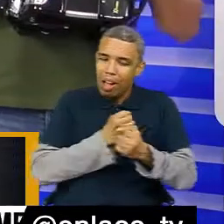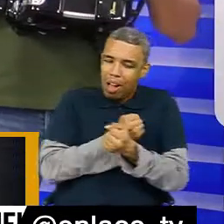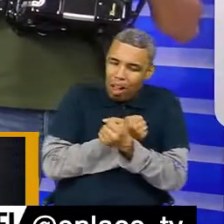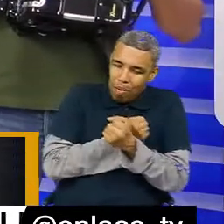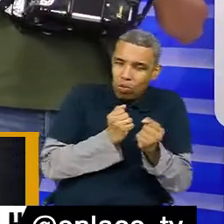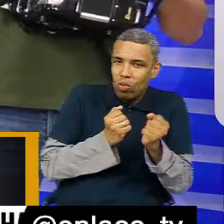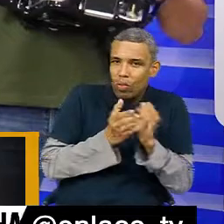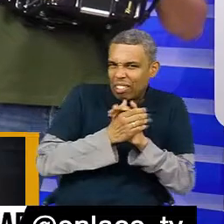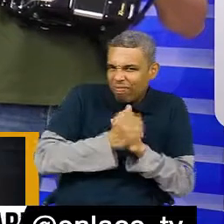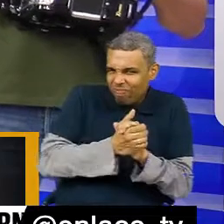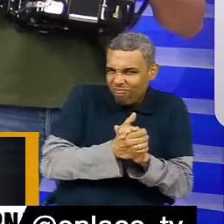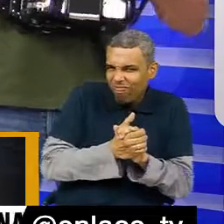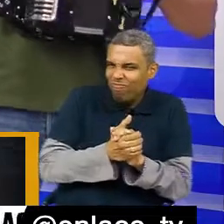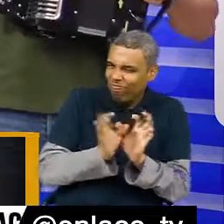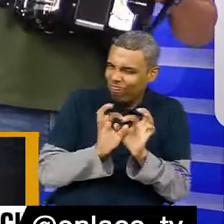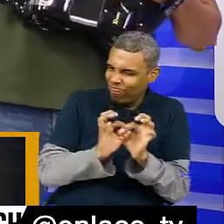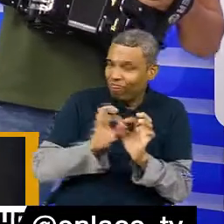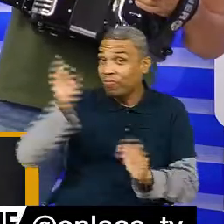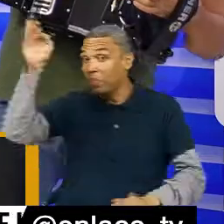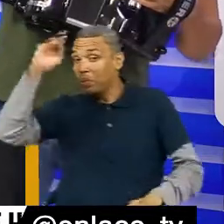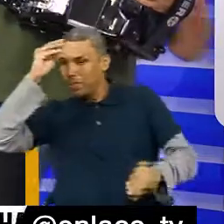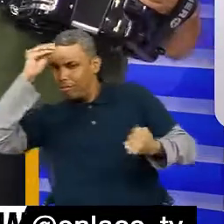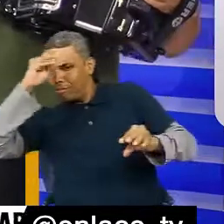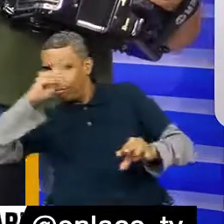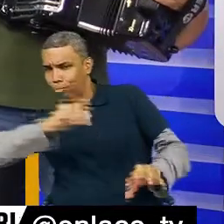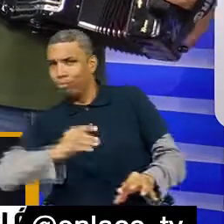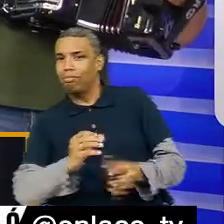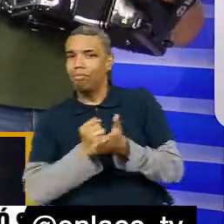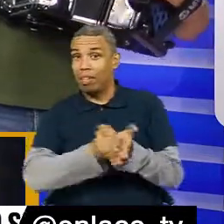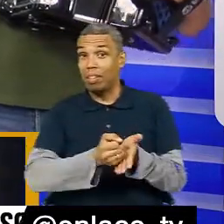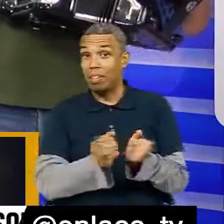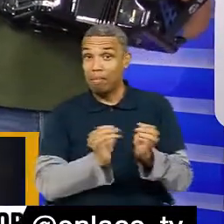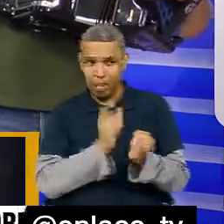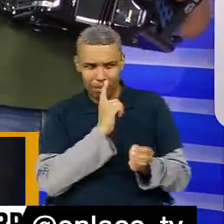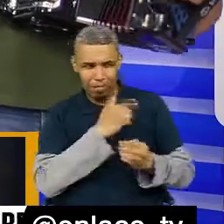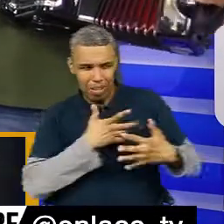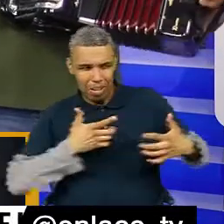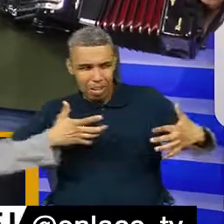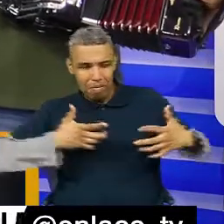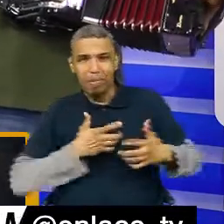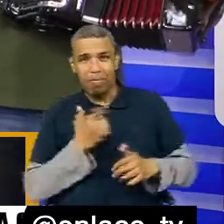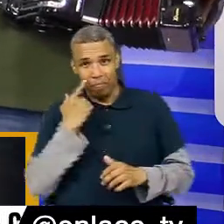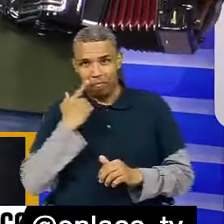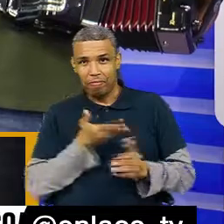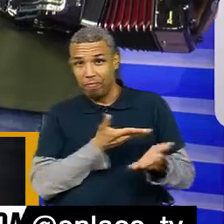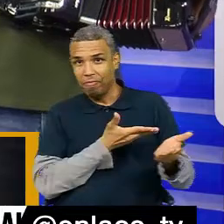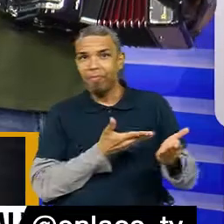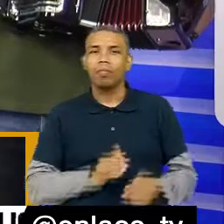yo, no podemos aguantar más. ¿Qué tal si escuchamos un poco de Amor Bendito? Claro que sí. ¡Ay, hombre!